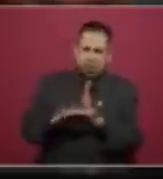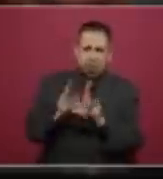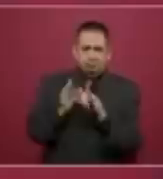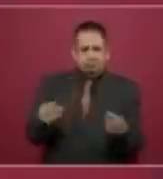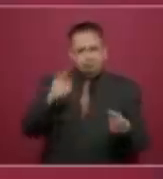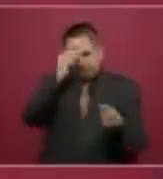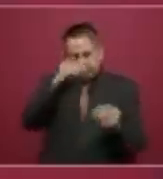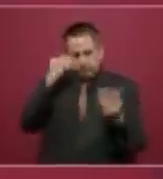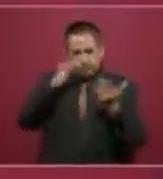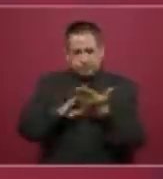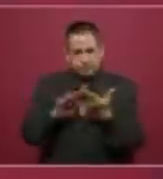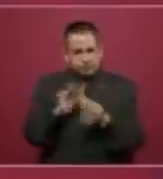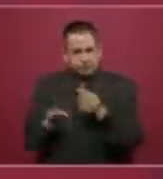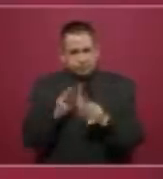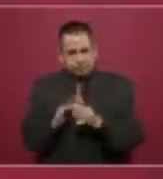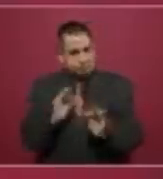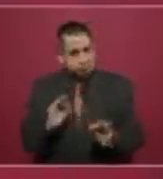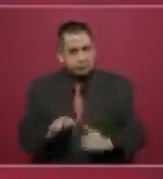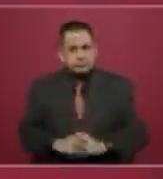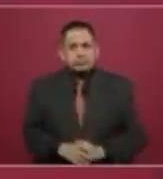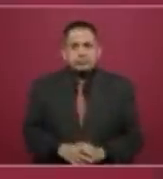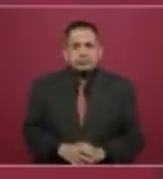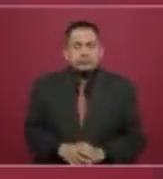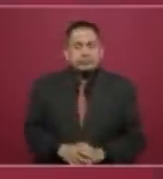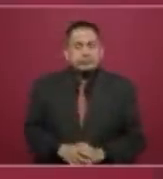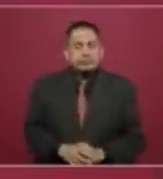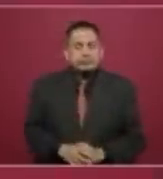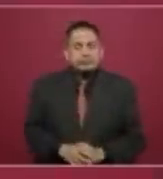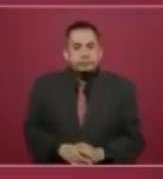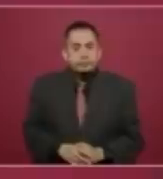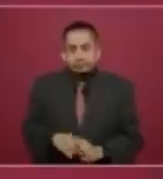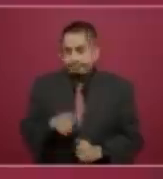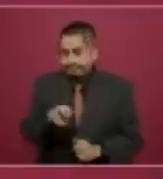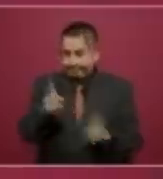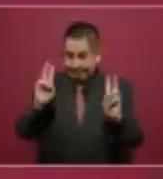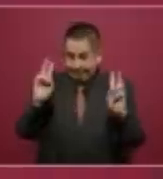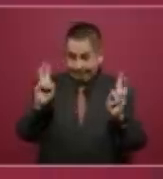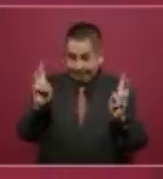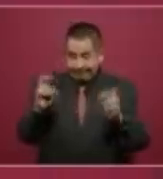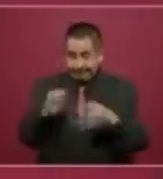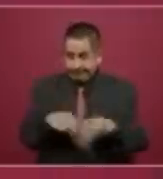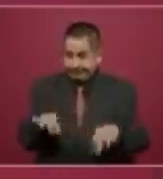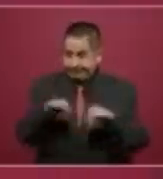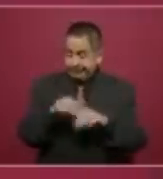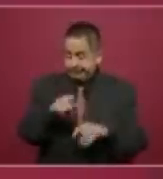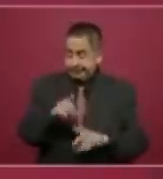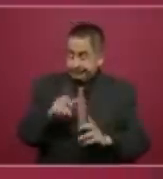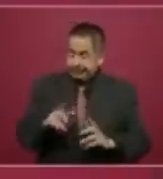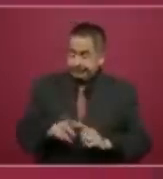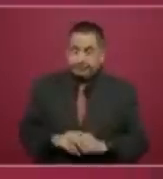nación? Gracias. Bueno, es un tema importantísimo.